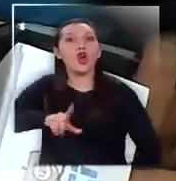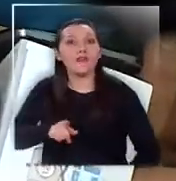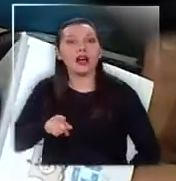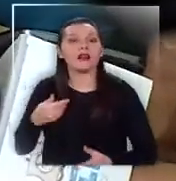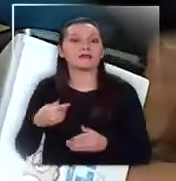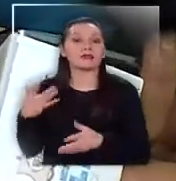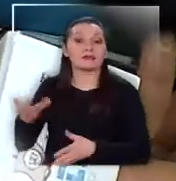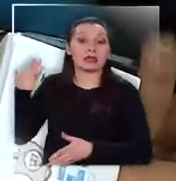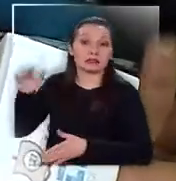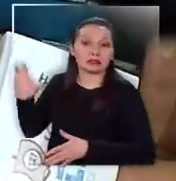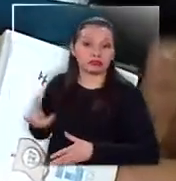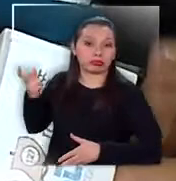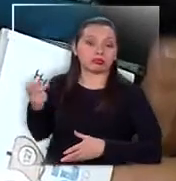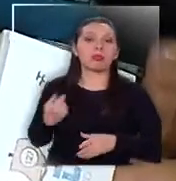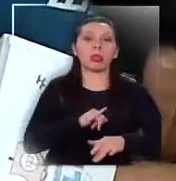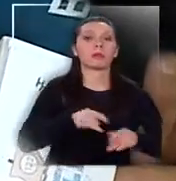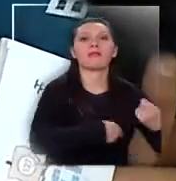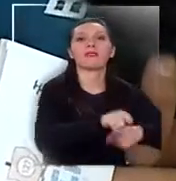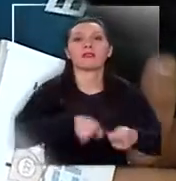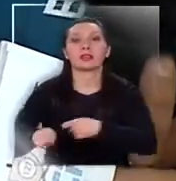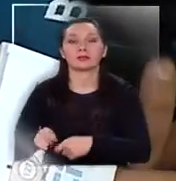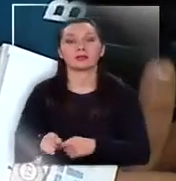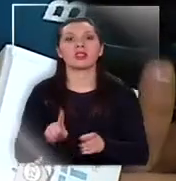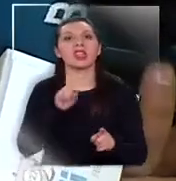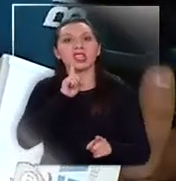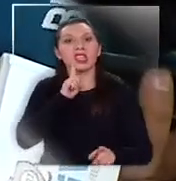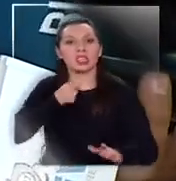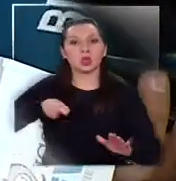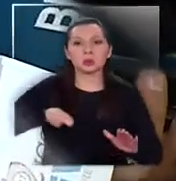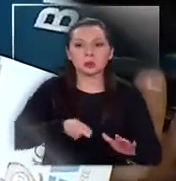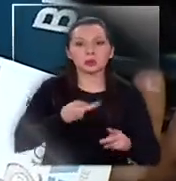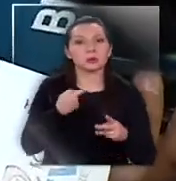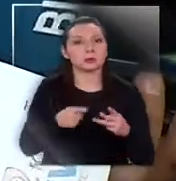con cuchillos, con bates, con cuántas cosas hay